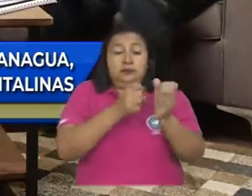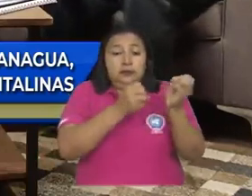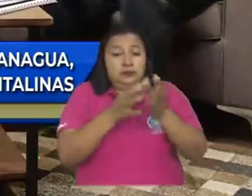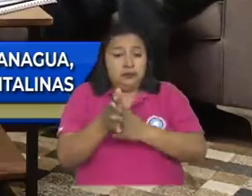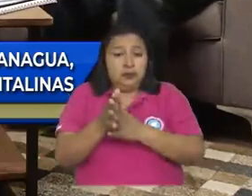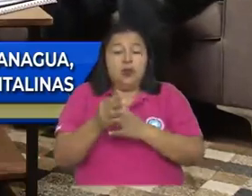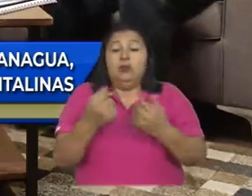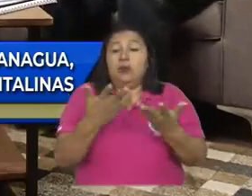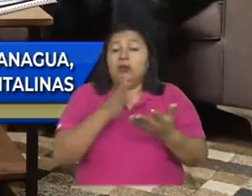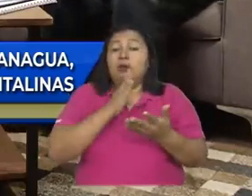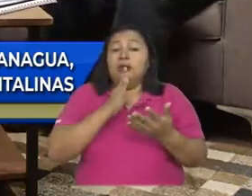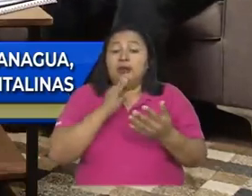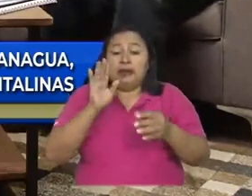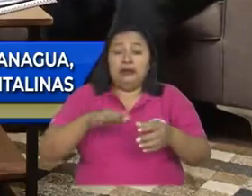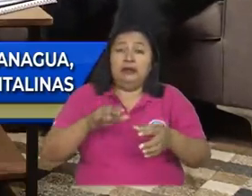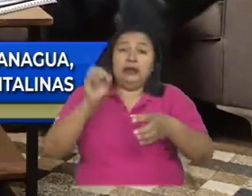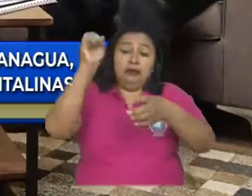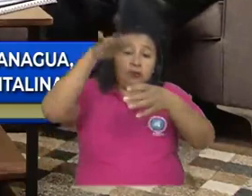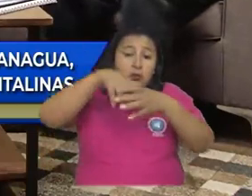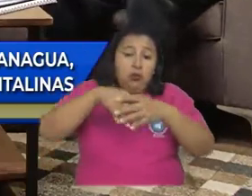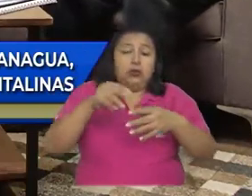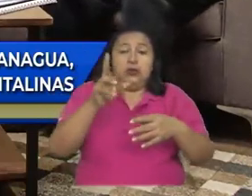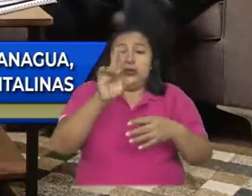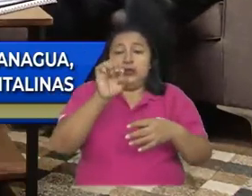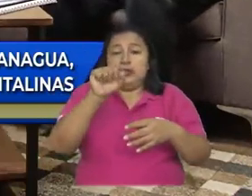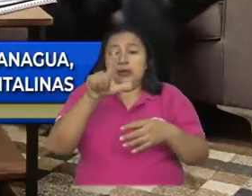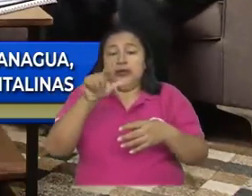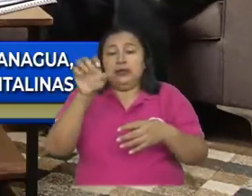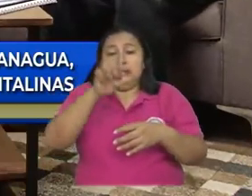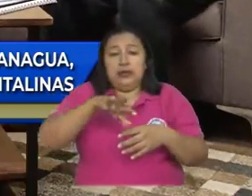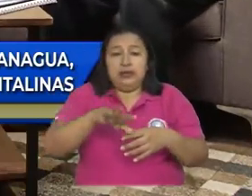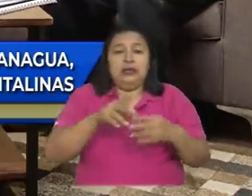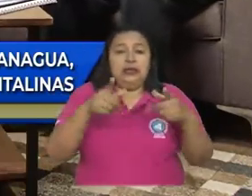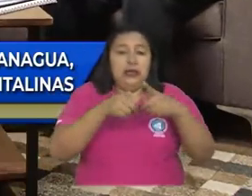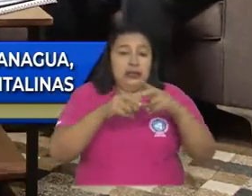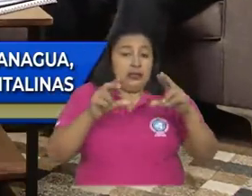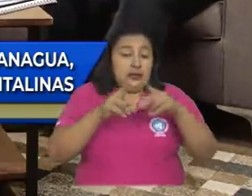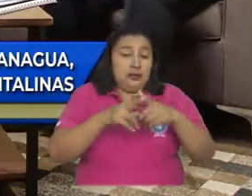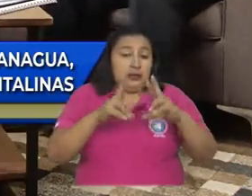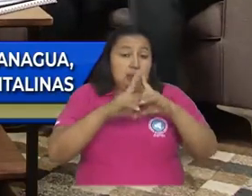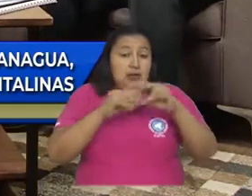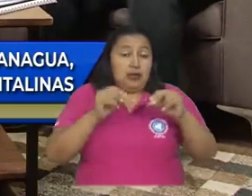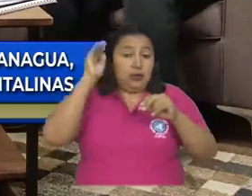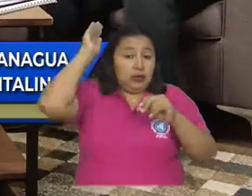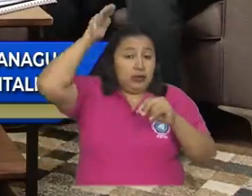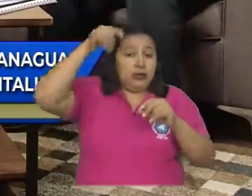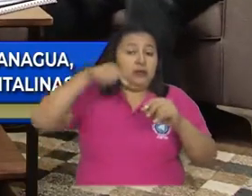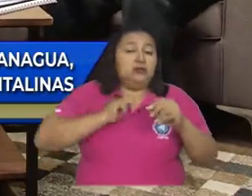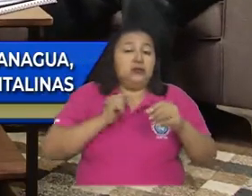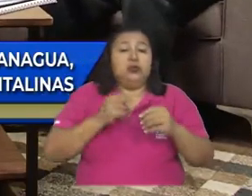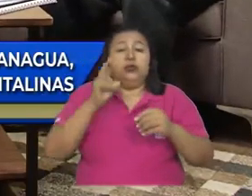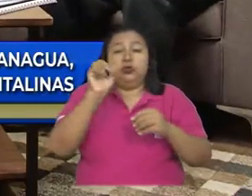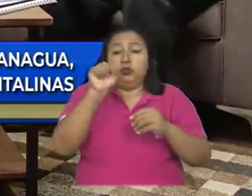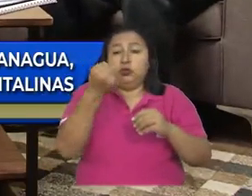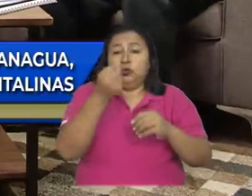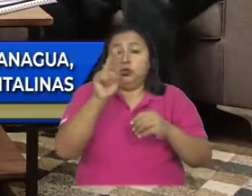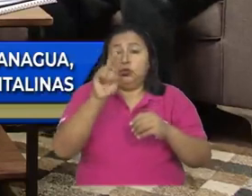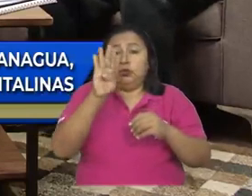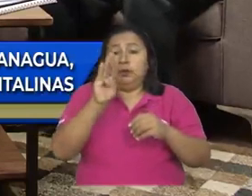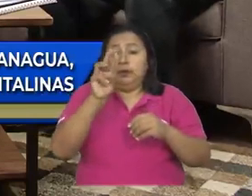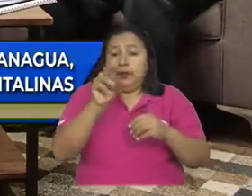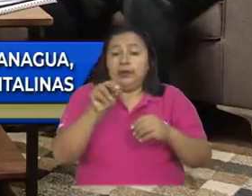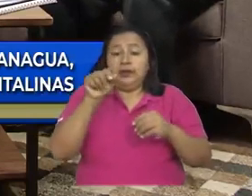cuando hablas de basquetbol, Real Estelí de Nicaragua contra Argentina en basquetbol profesional masculino aquí, 18 y 20 de